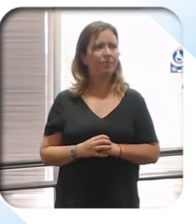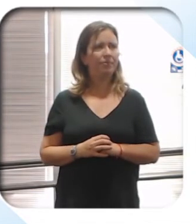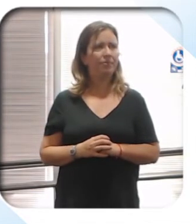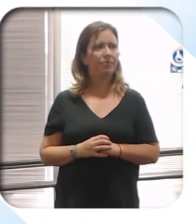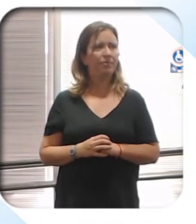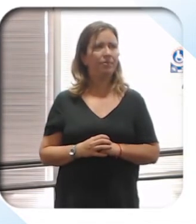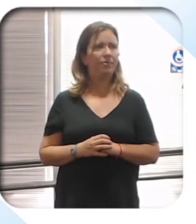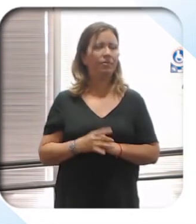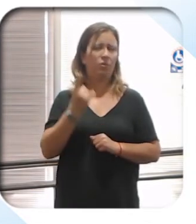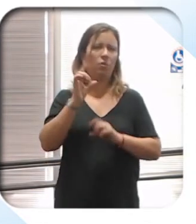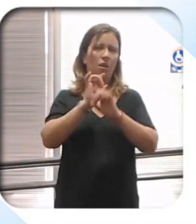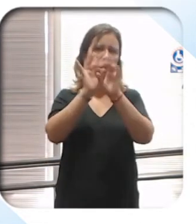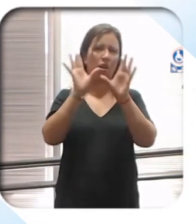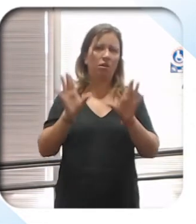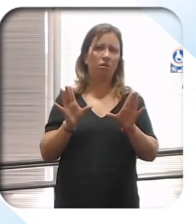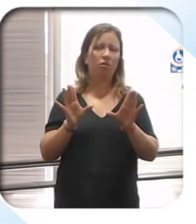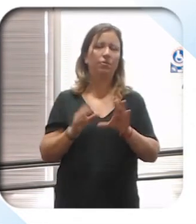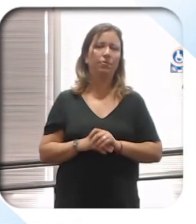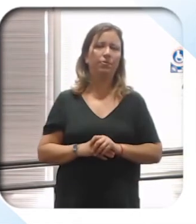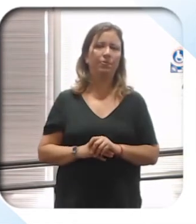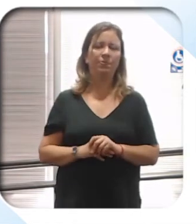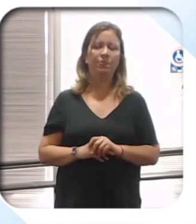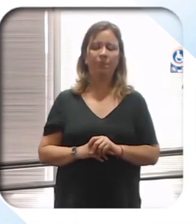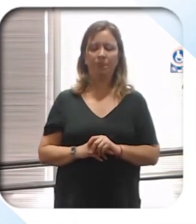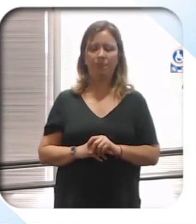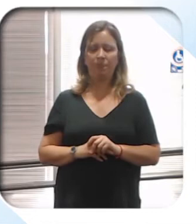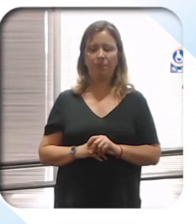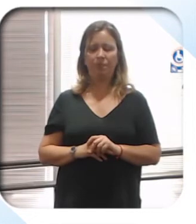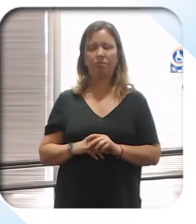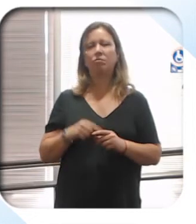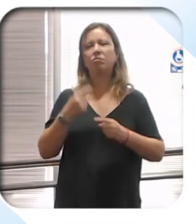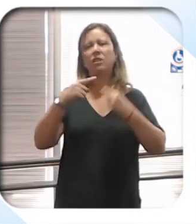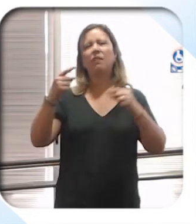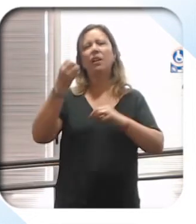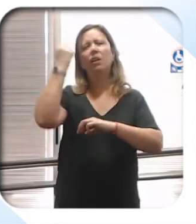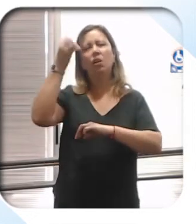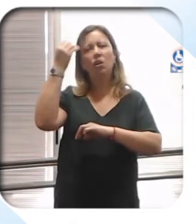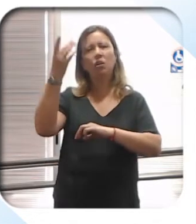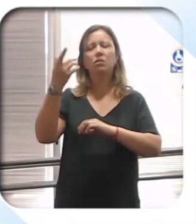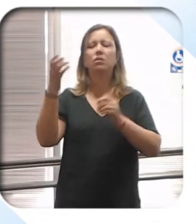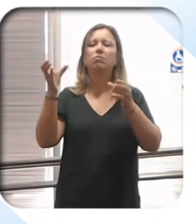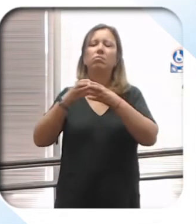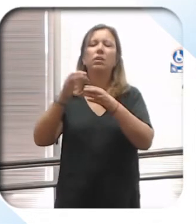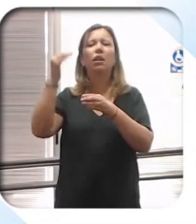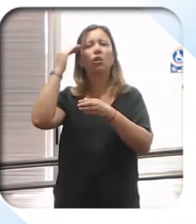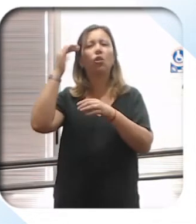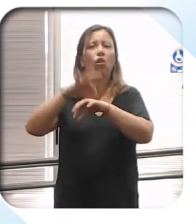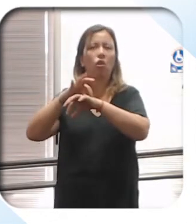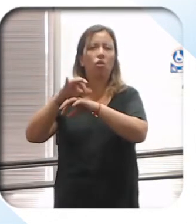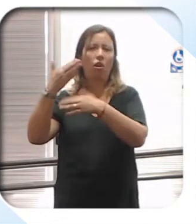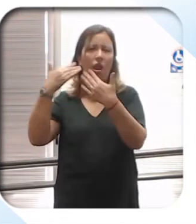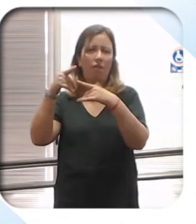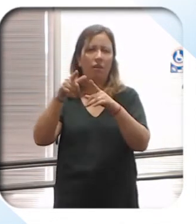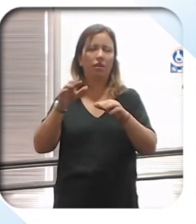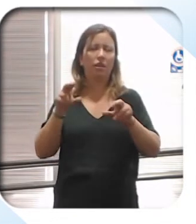Una observación. Y esto en varios congresos y con varios psiquiatras he hablado al respecto.